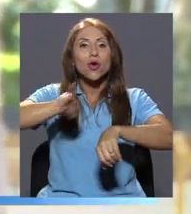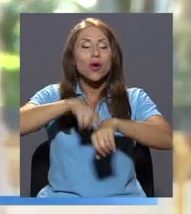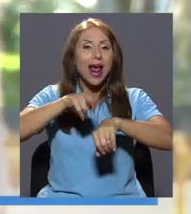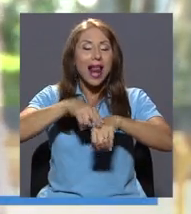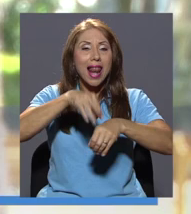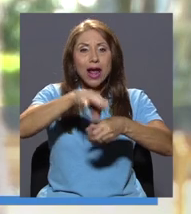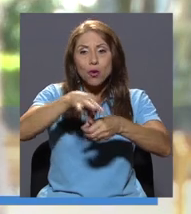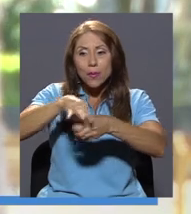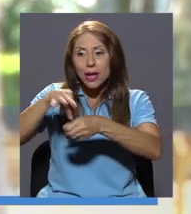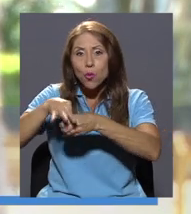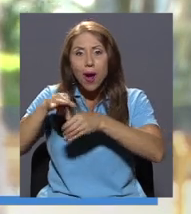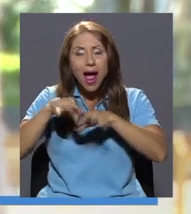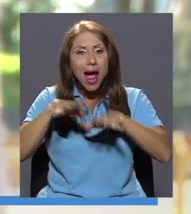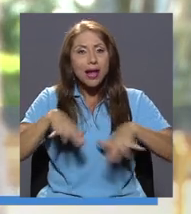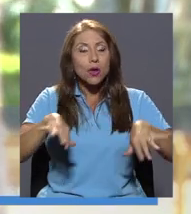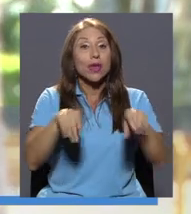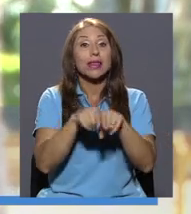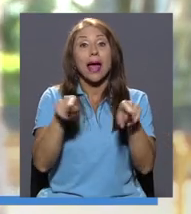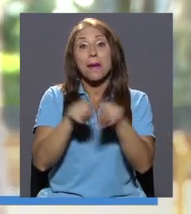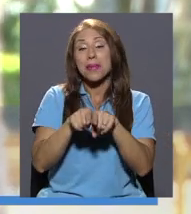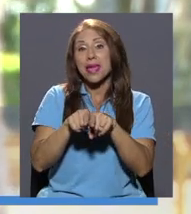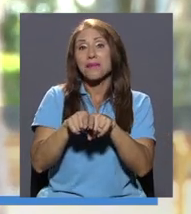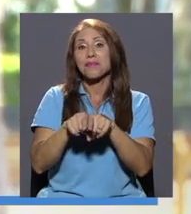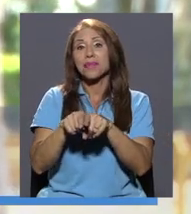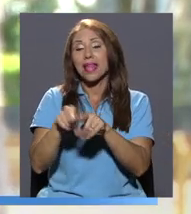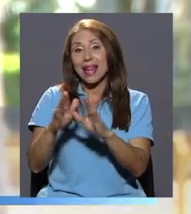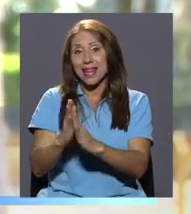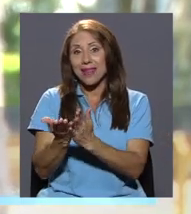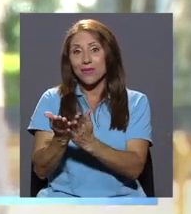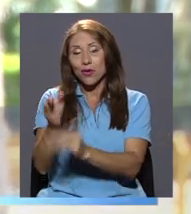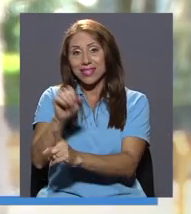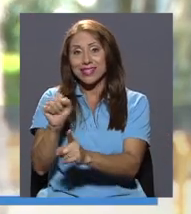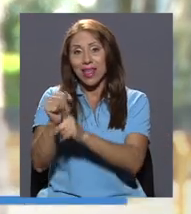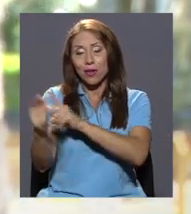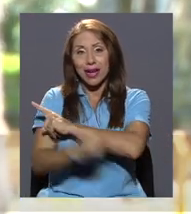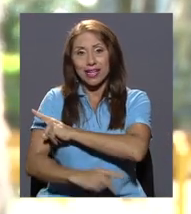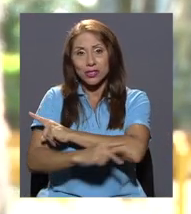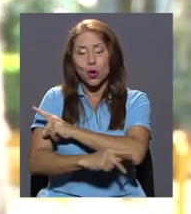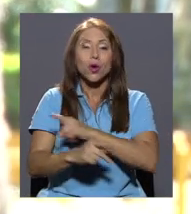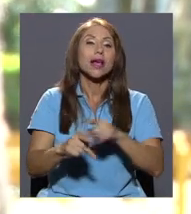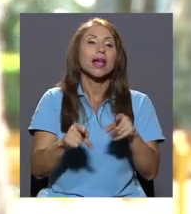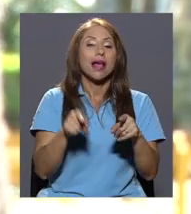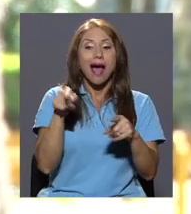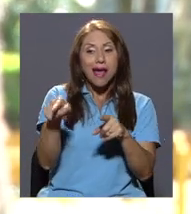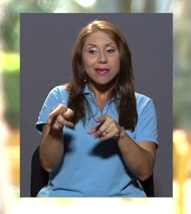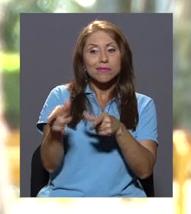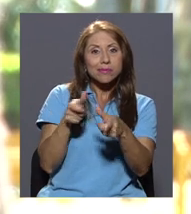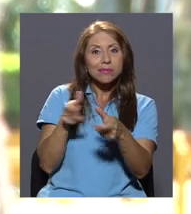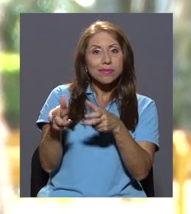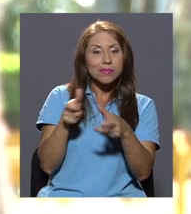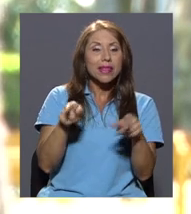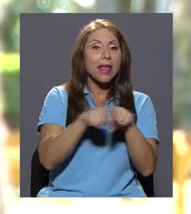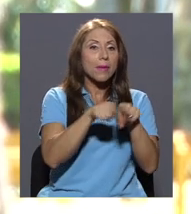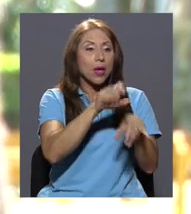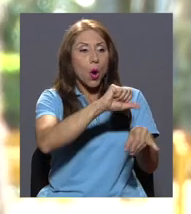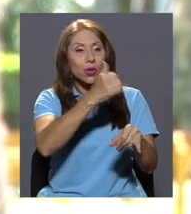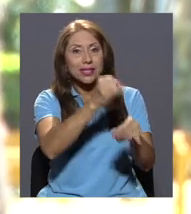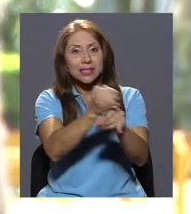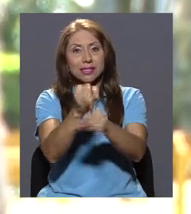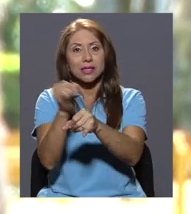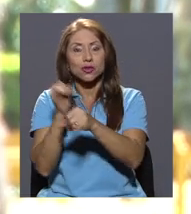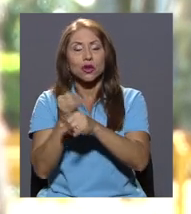Agropecuario y algunos datos del Estado de la Nación y otras instituciones para pues demostrar que hay